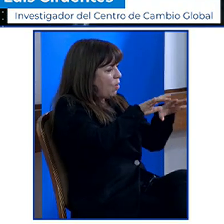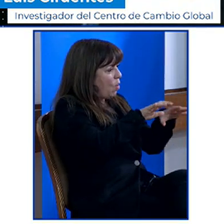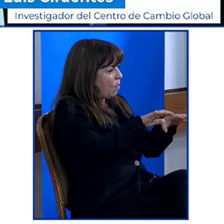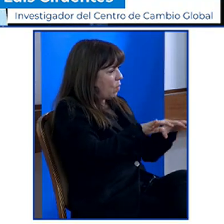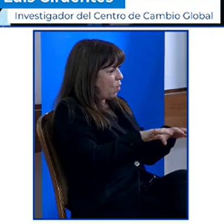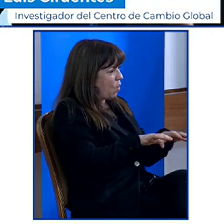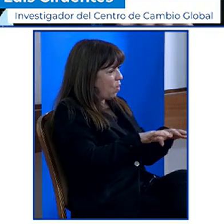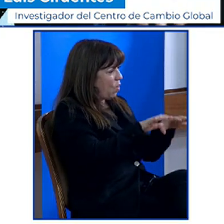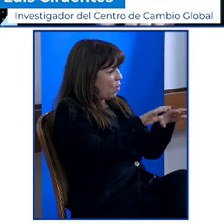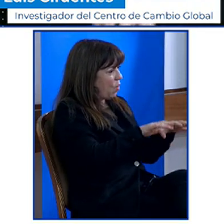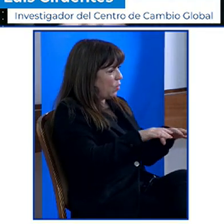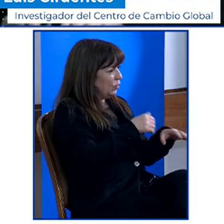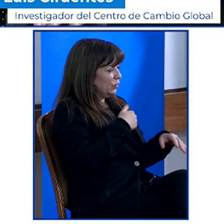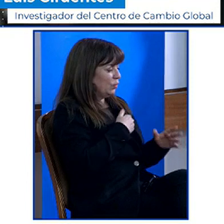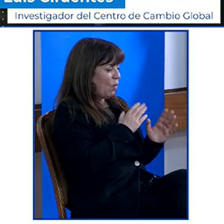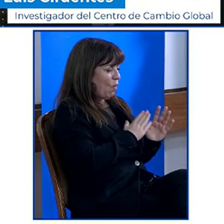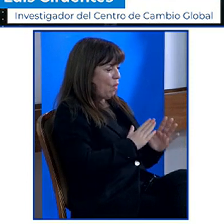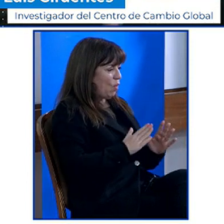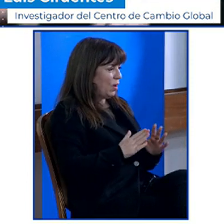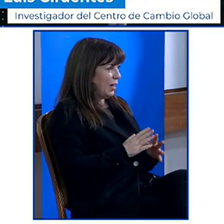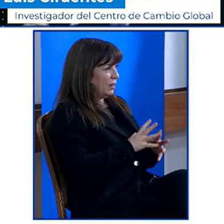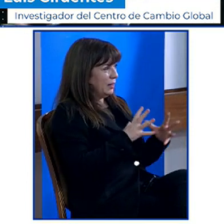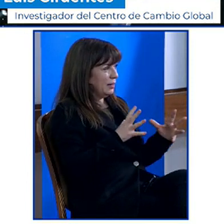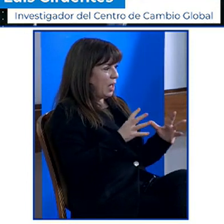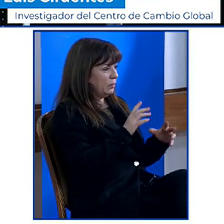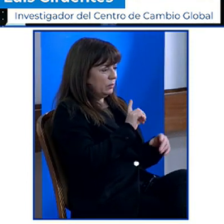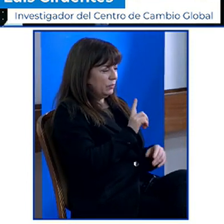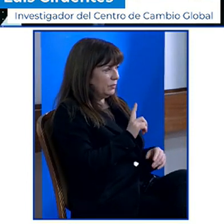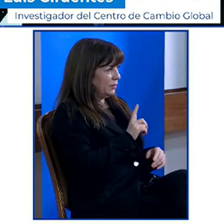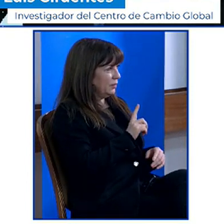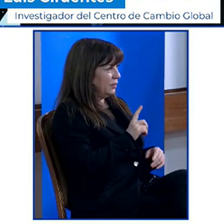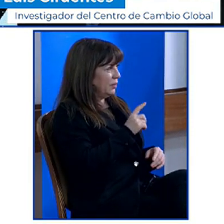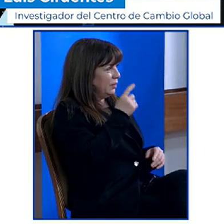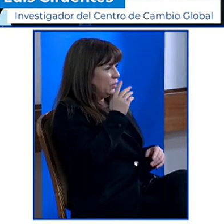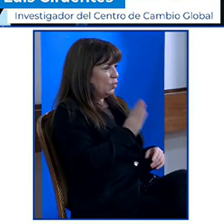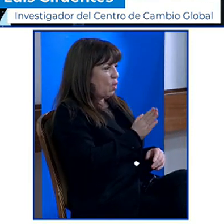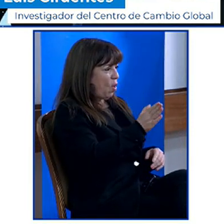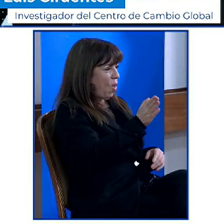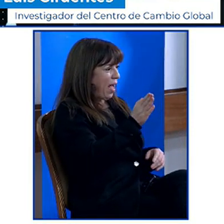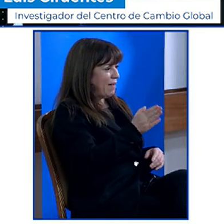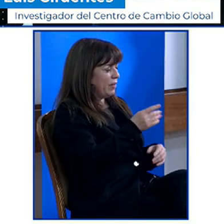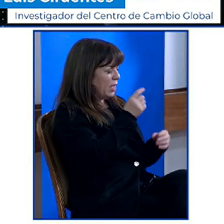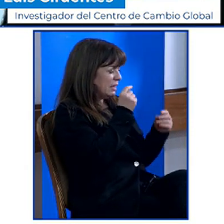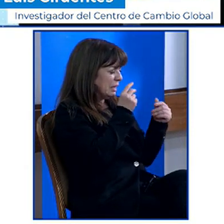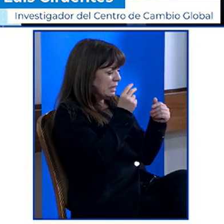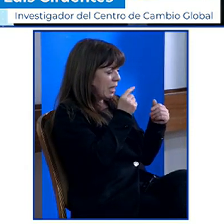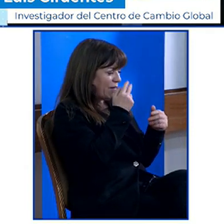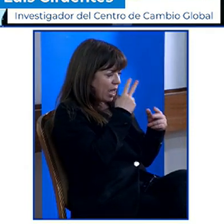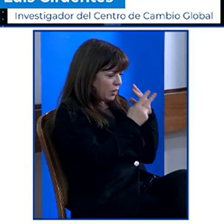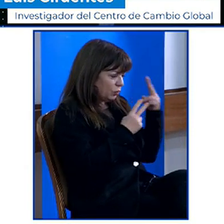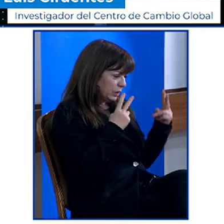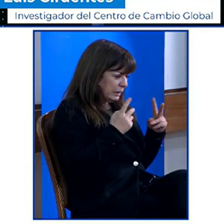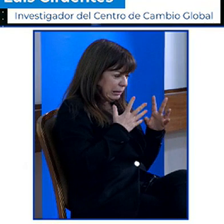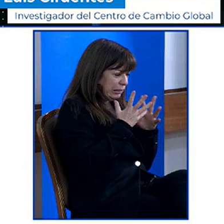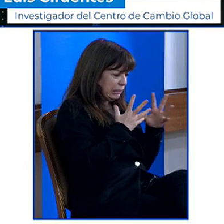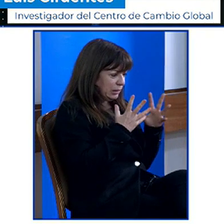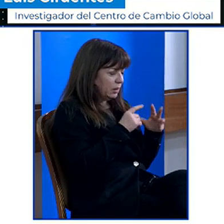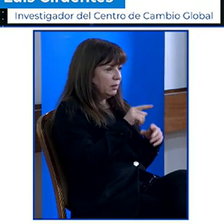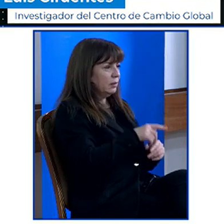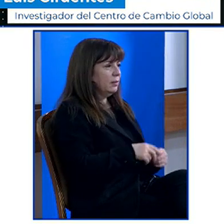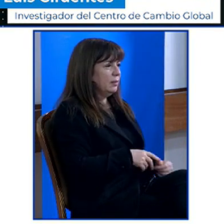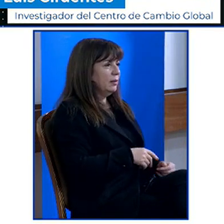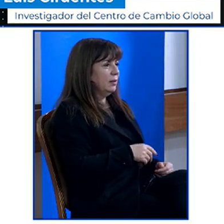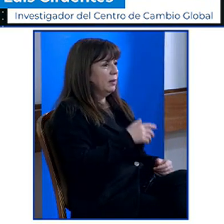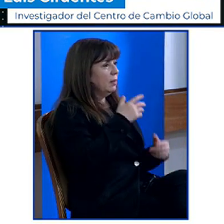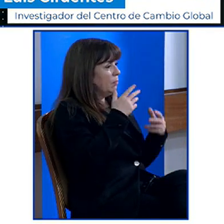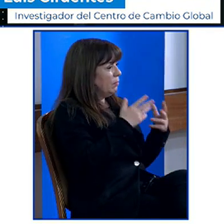maneras no son muy ordenados, entonces hay una serie de textos que todavía estamos descifrando, pero